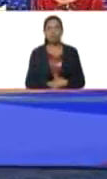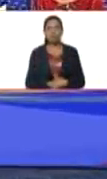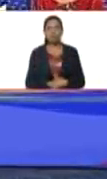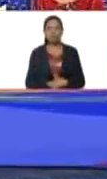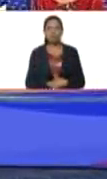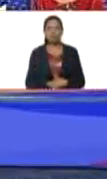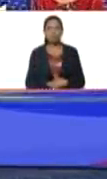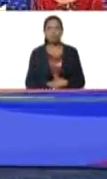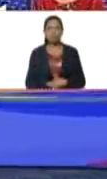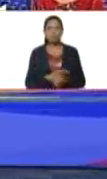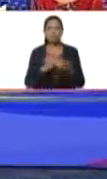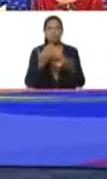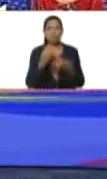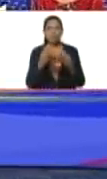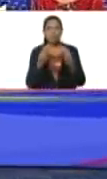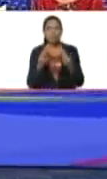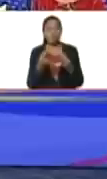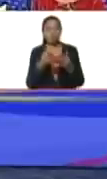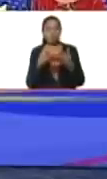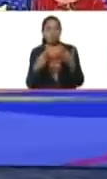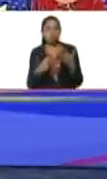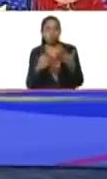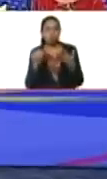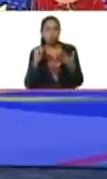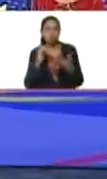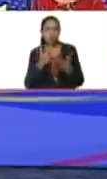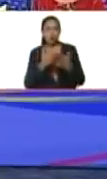Y cuando teníamos muchos recursos,